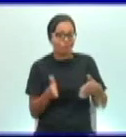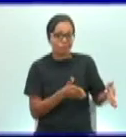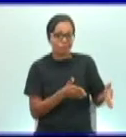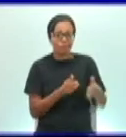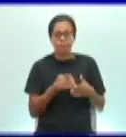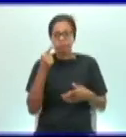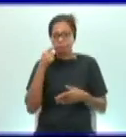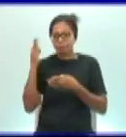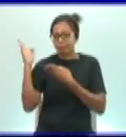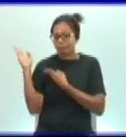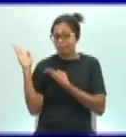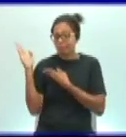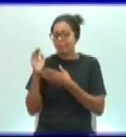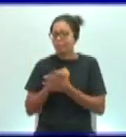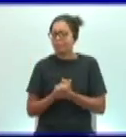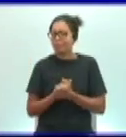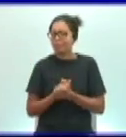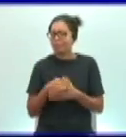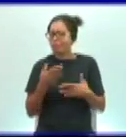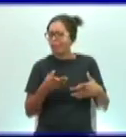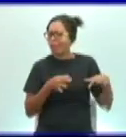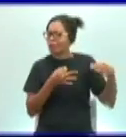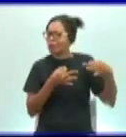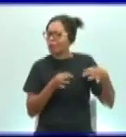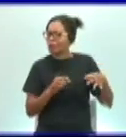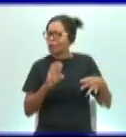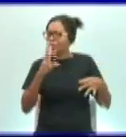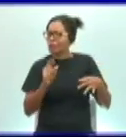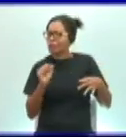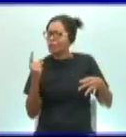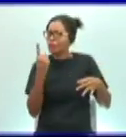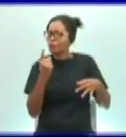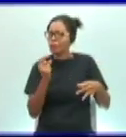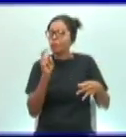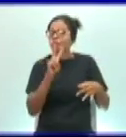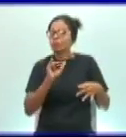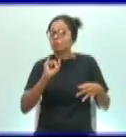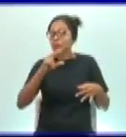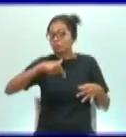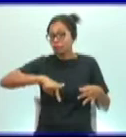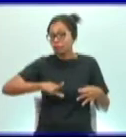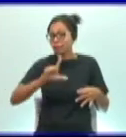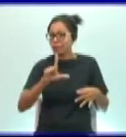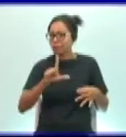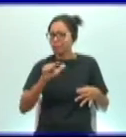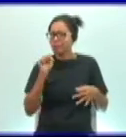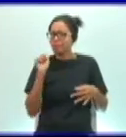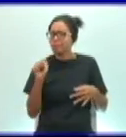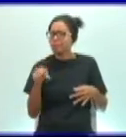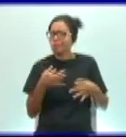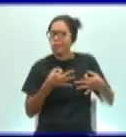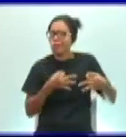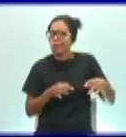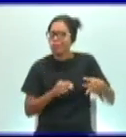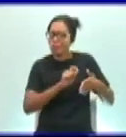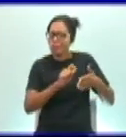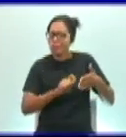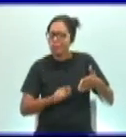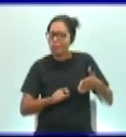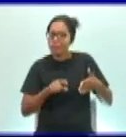conocido mucho por ustedes. Manifiesto número 1 del 26 de julio. Estamos hablando de un documento escrito en